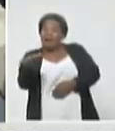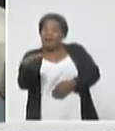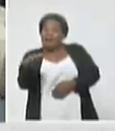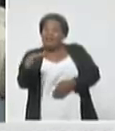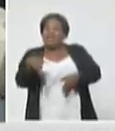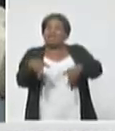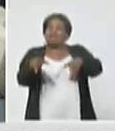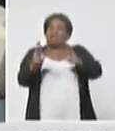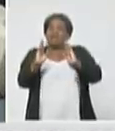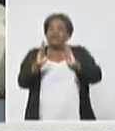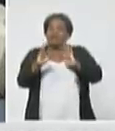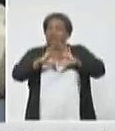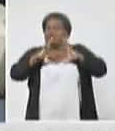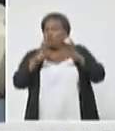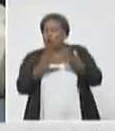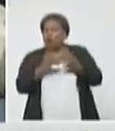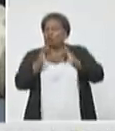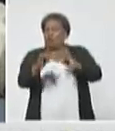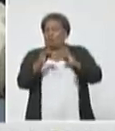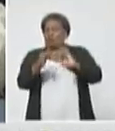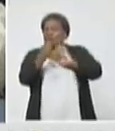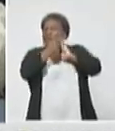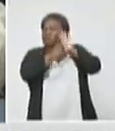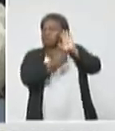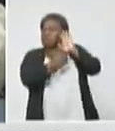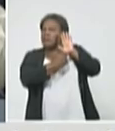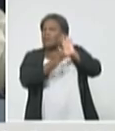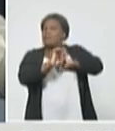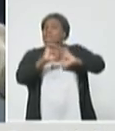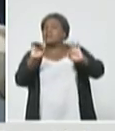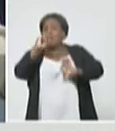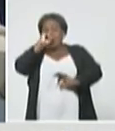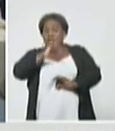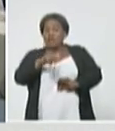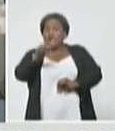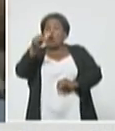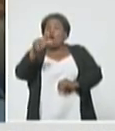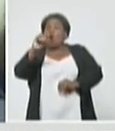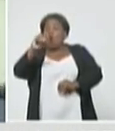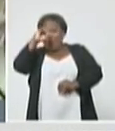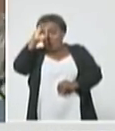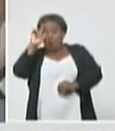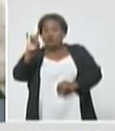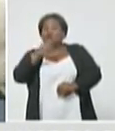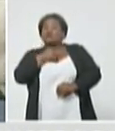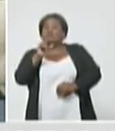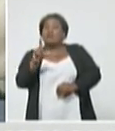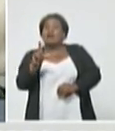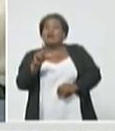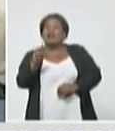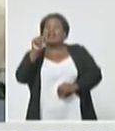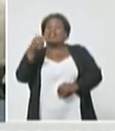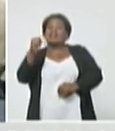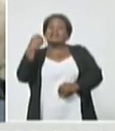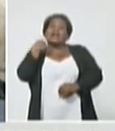vienen los datos, y en especial del niño Josué Diegues de 10 años. Y ustedes ven cómo ellos hacen